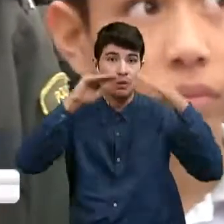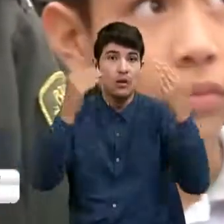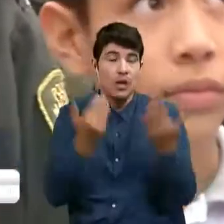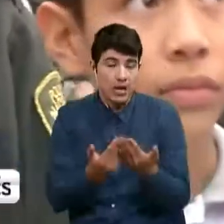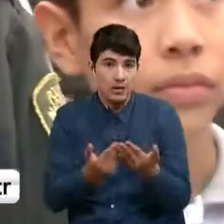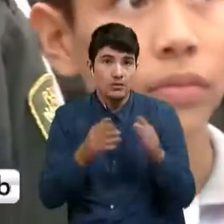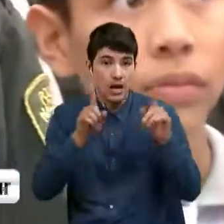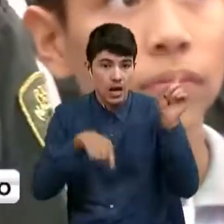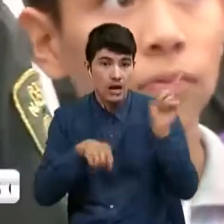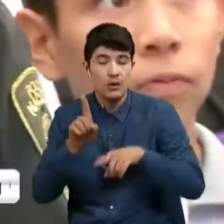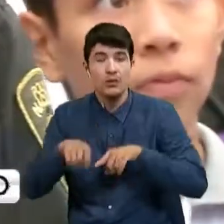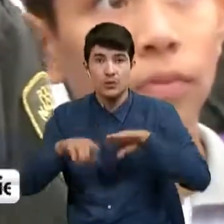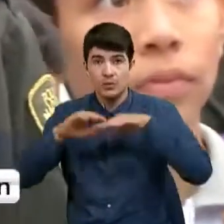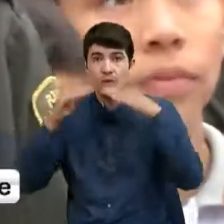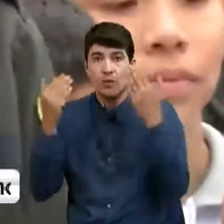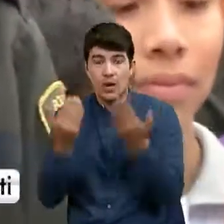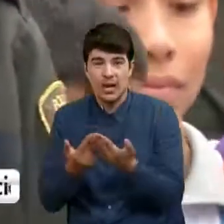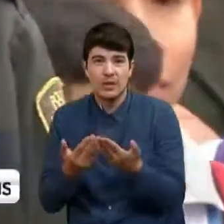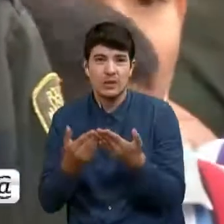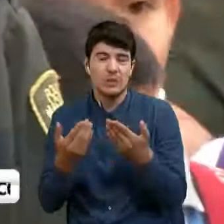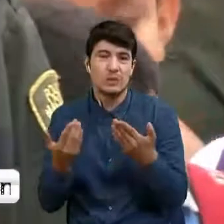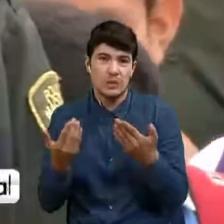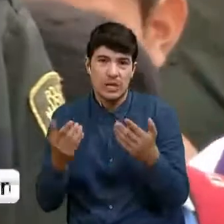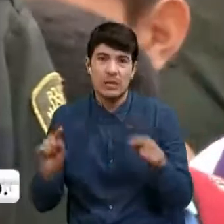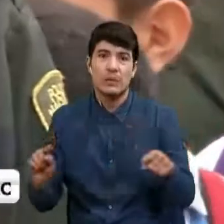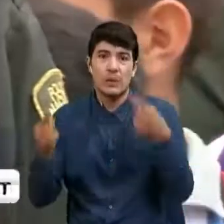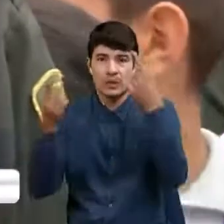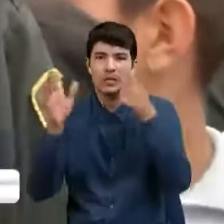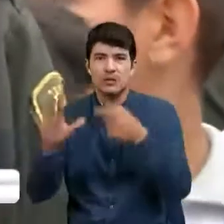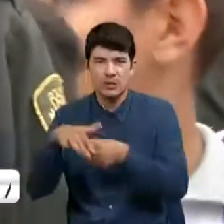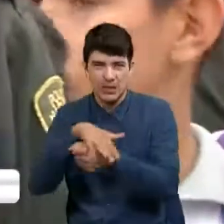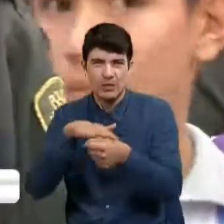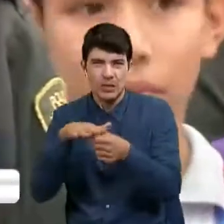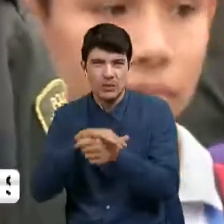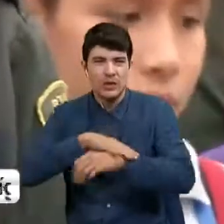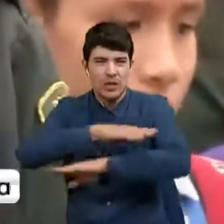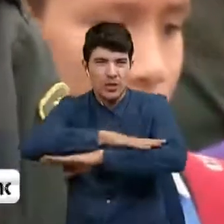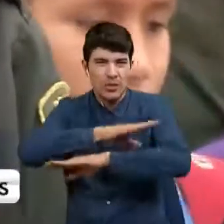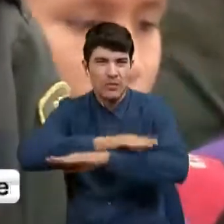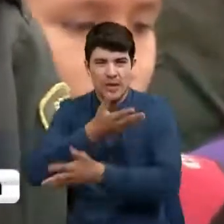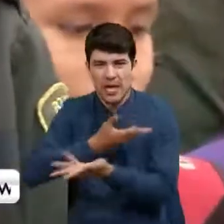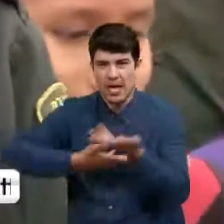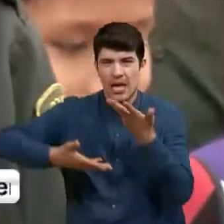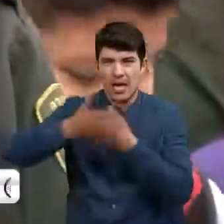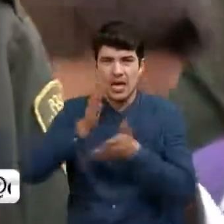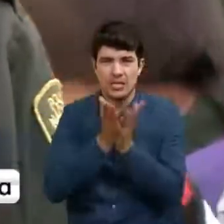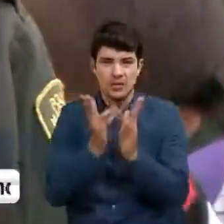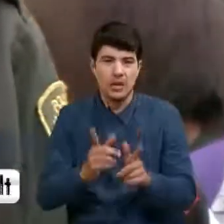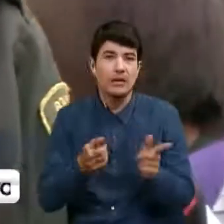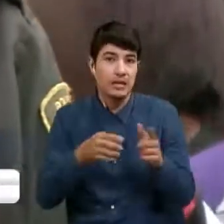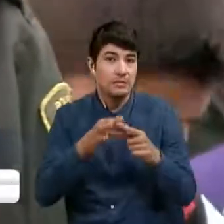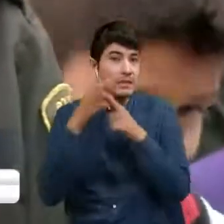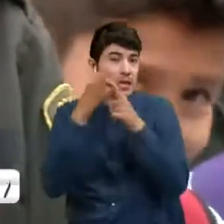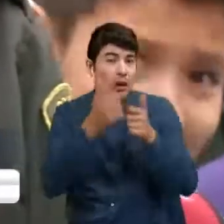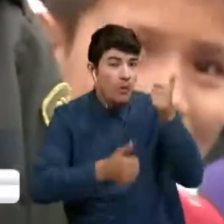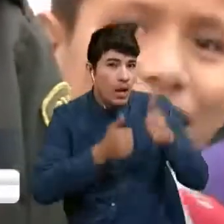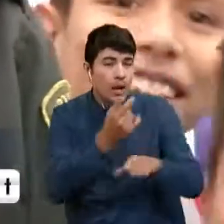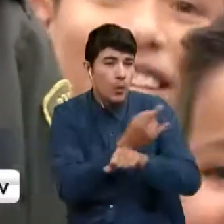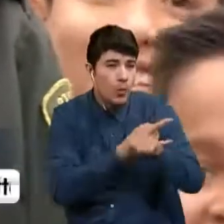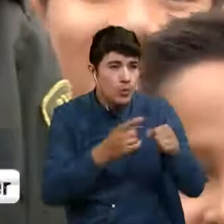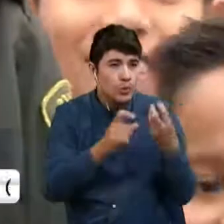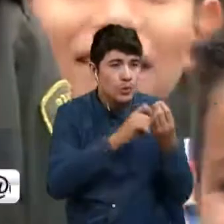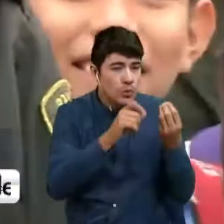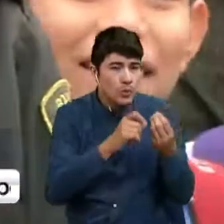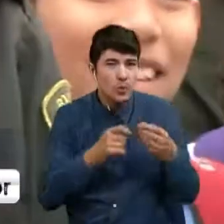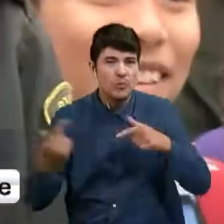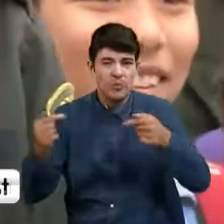diferentes situaciones de convivencia entre los estudiantes especialmente consumo de estupefacientes riñas